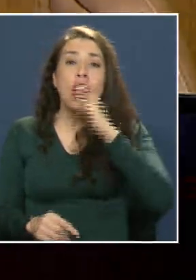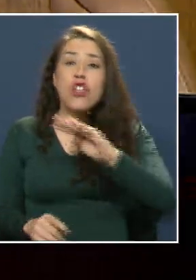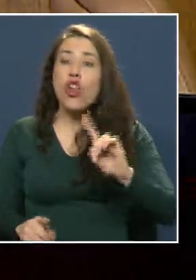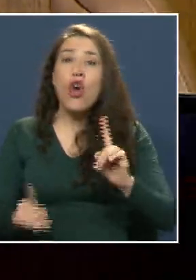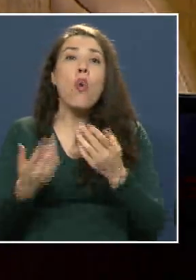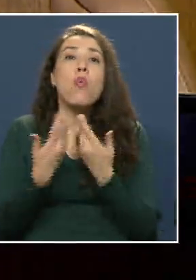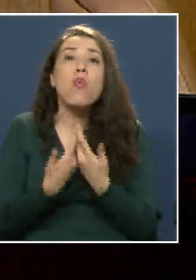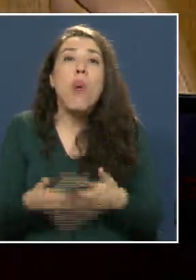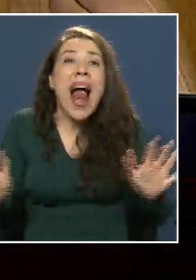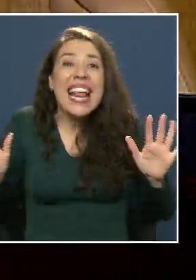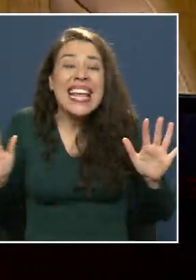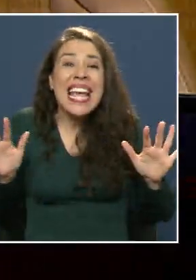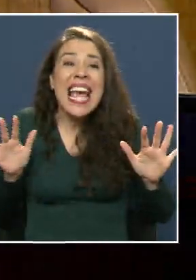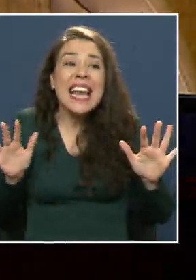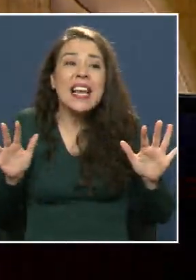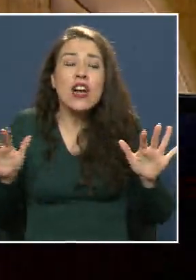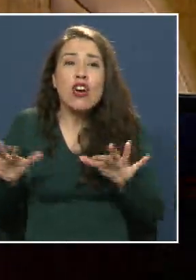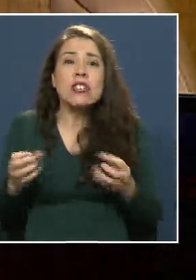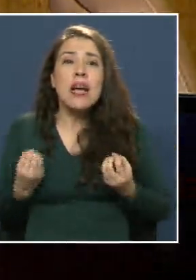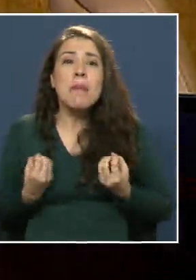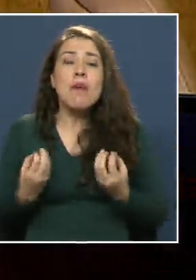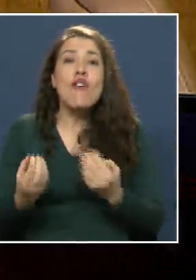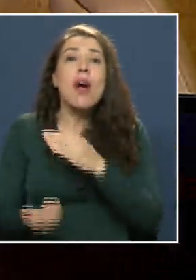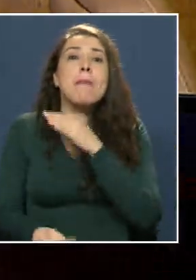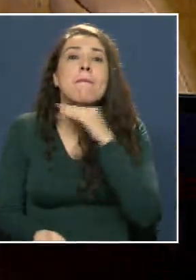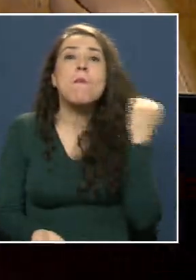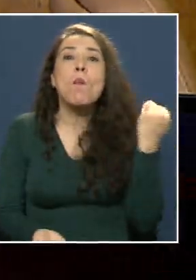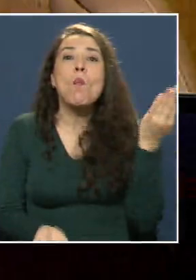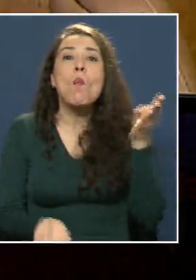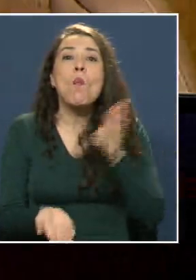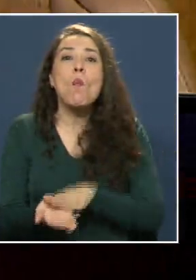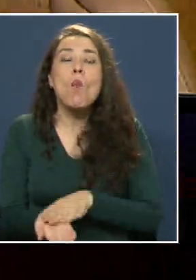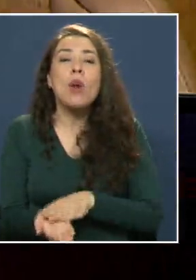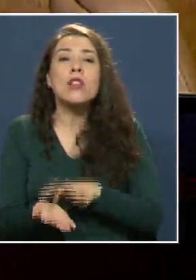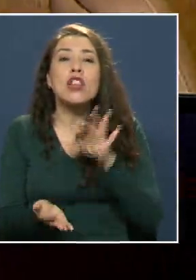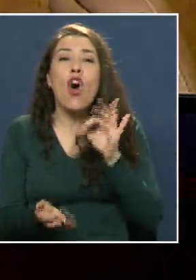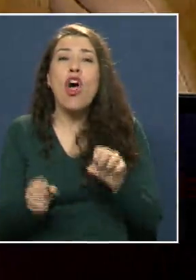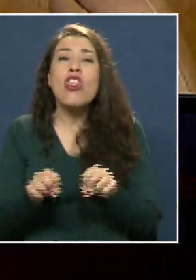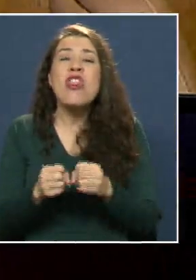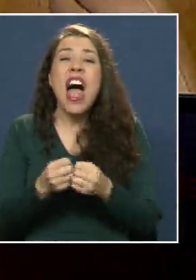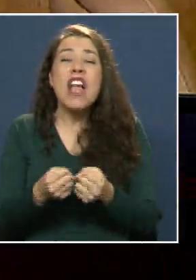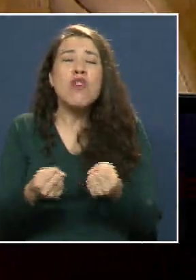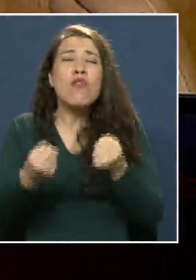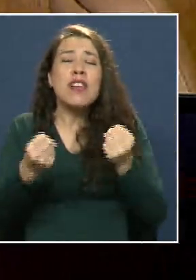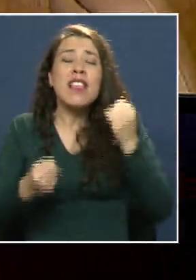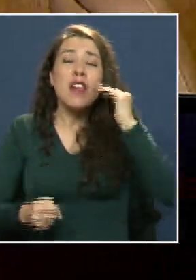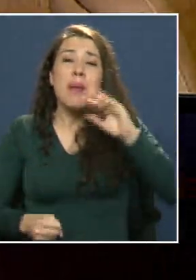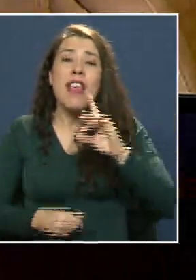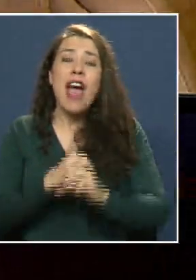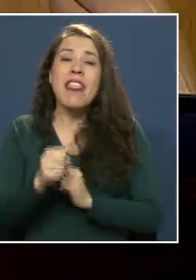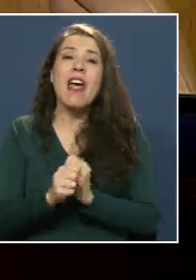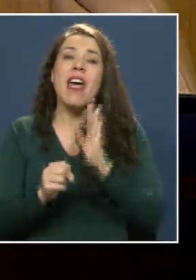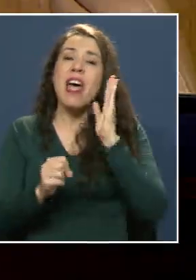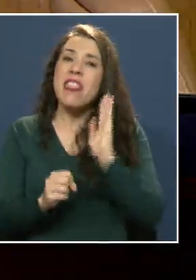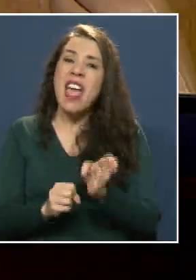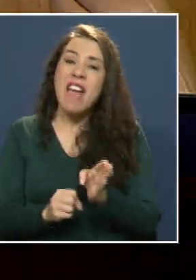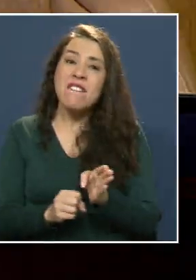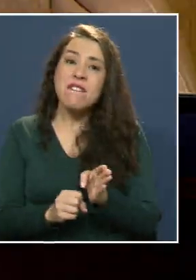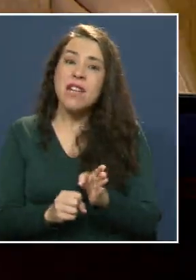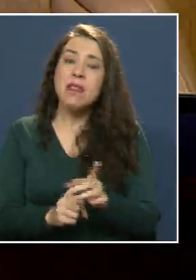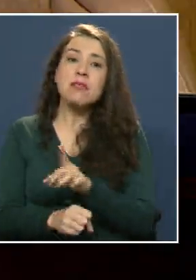atentado que provoque la muerte o el daño severo de un menor debe ser